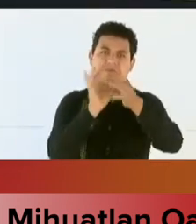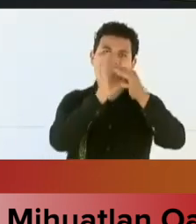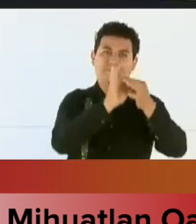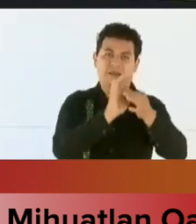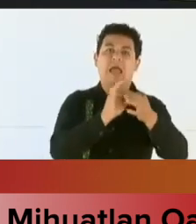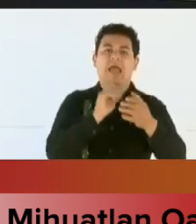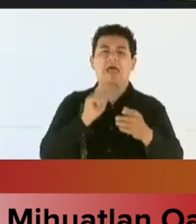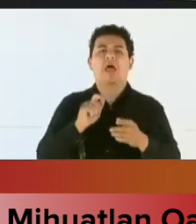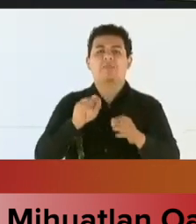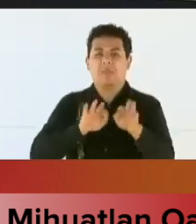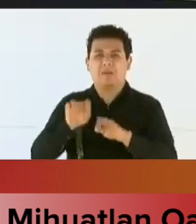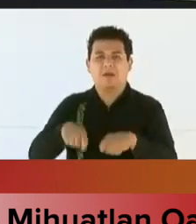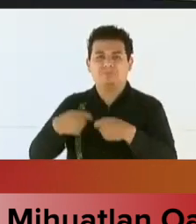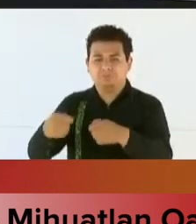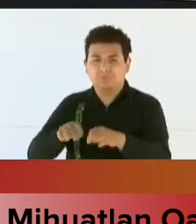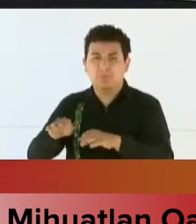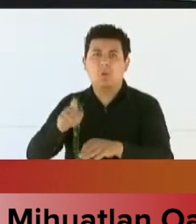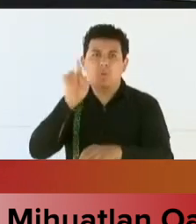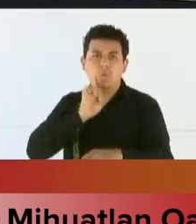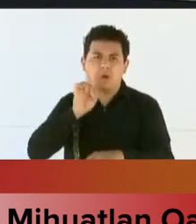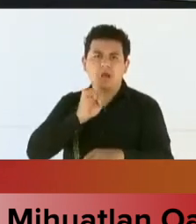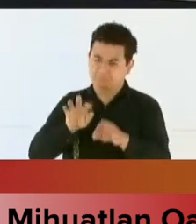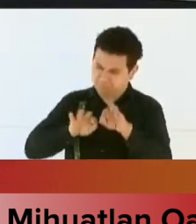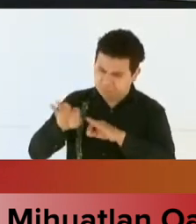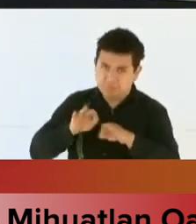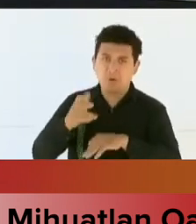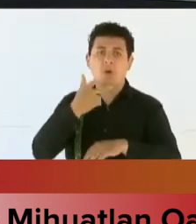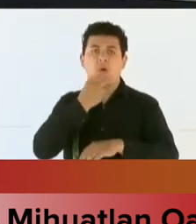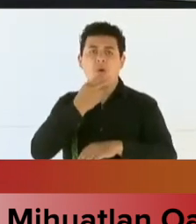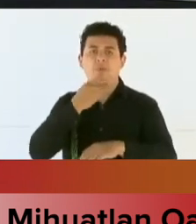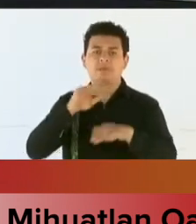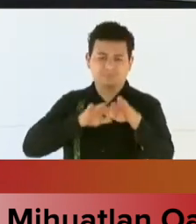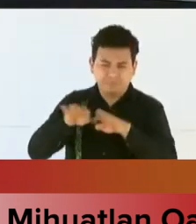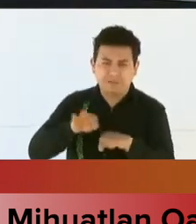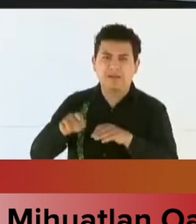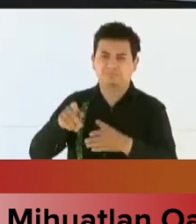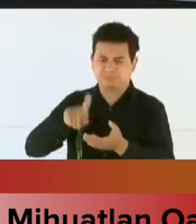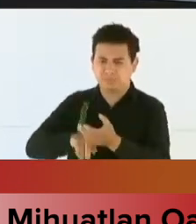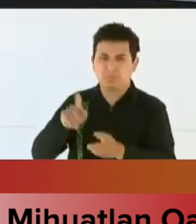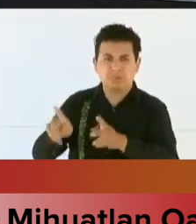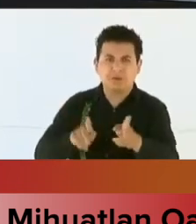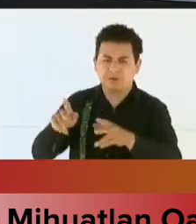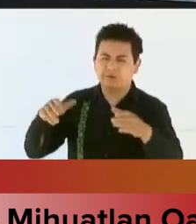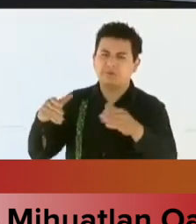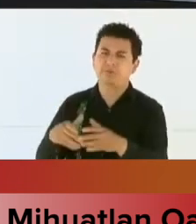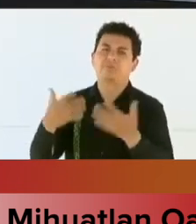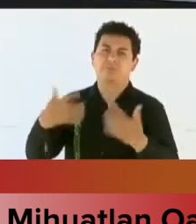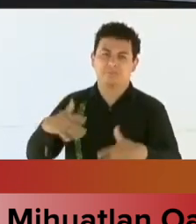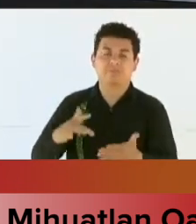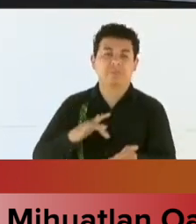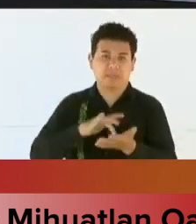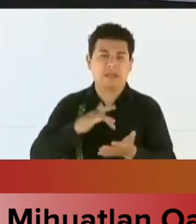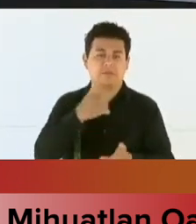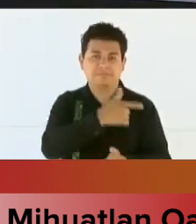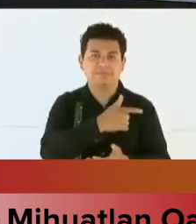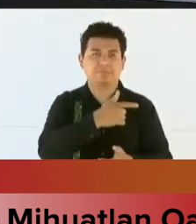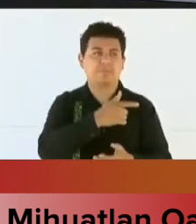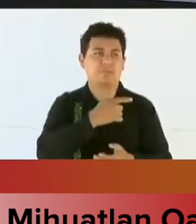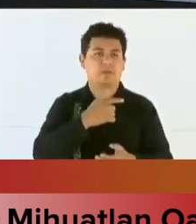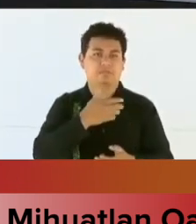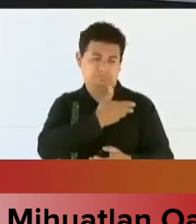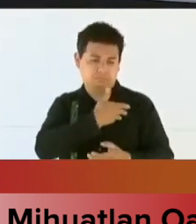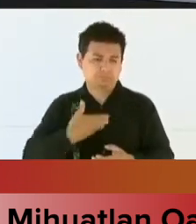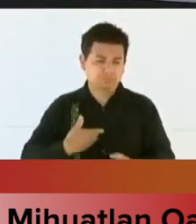fuente de trabajo para mujeres y hombres de nuestros pueblos, quienes gracias a la iniciativa del